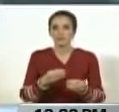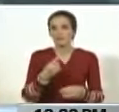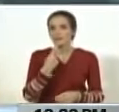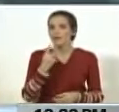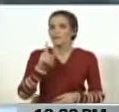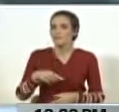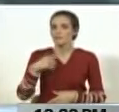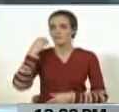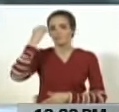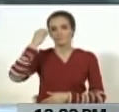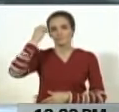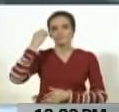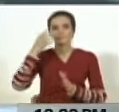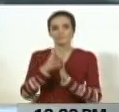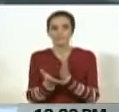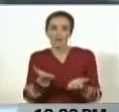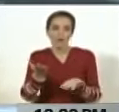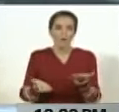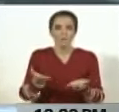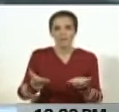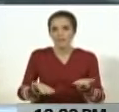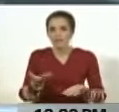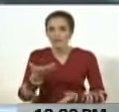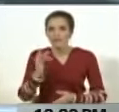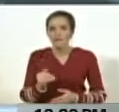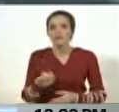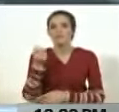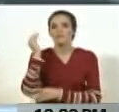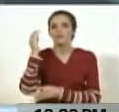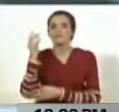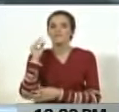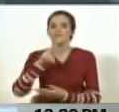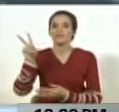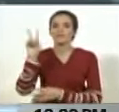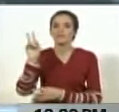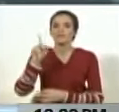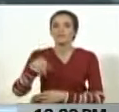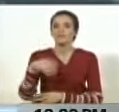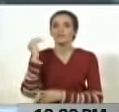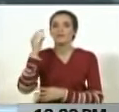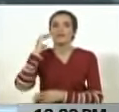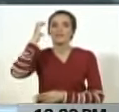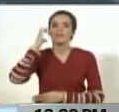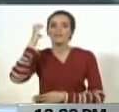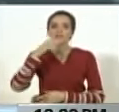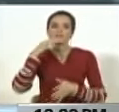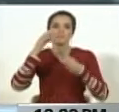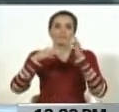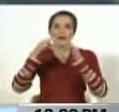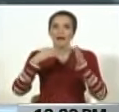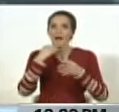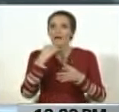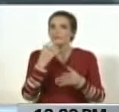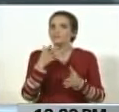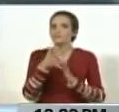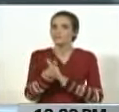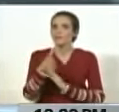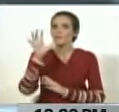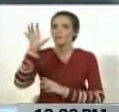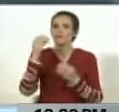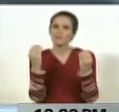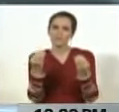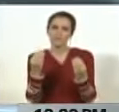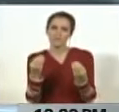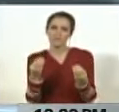las reflexiones de la comparación entre el Parlamento venezolano con el Parlamento Europeo, para explicarle eso un poco al país y de qué